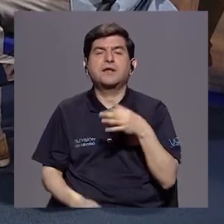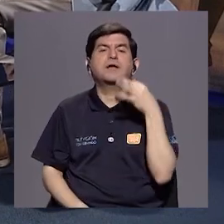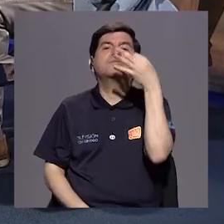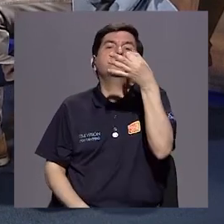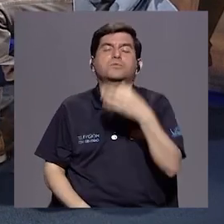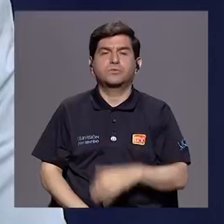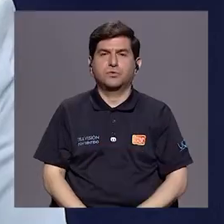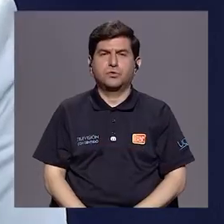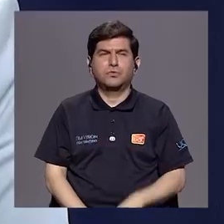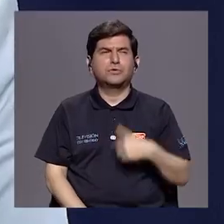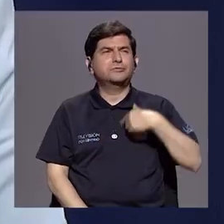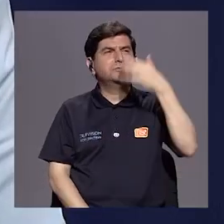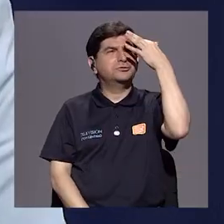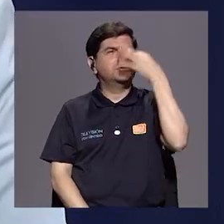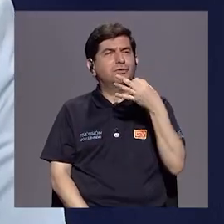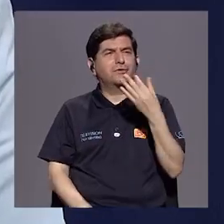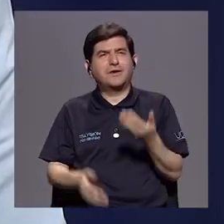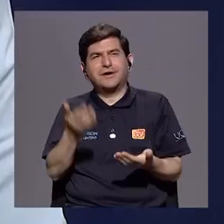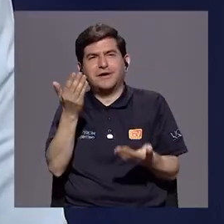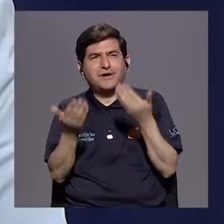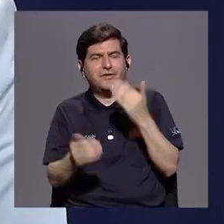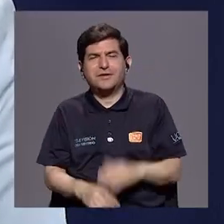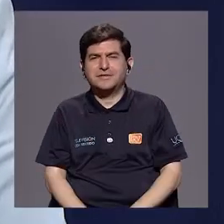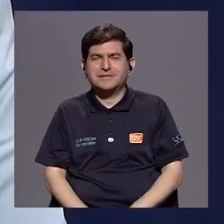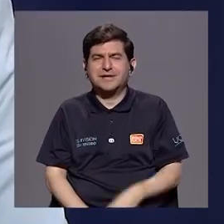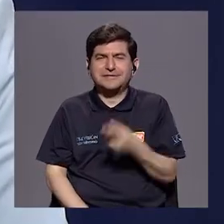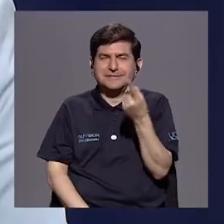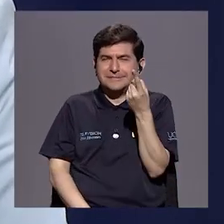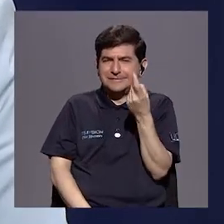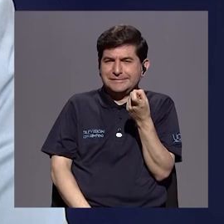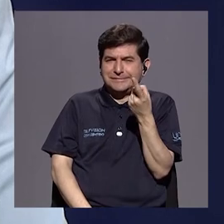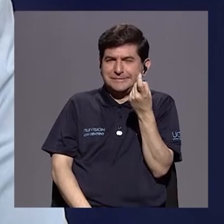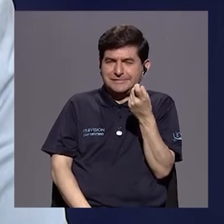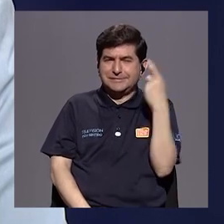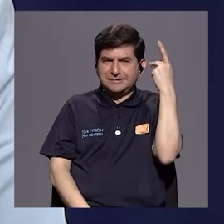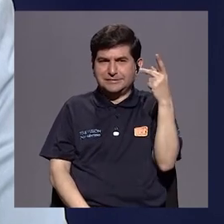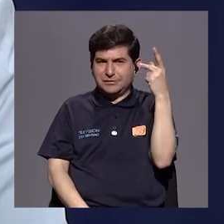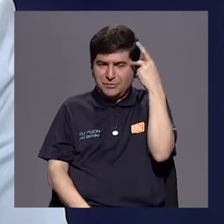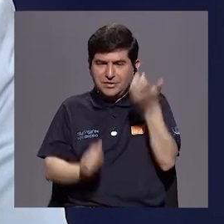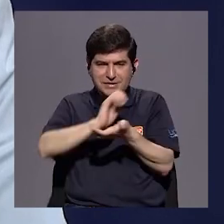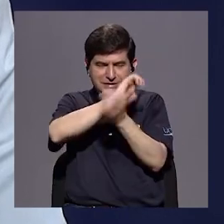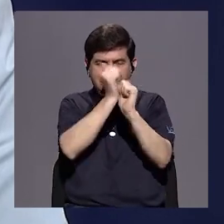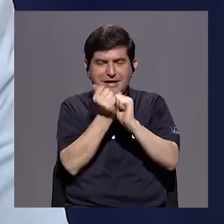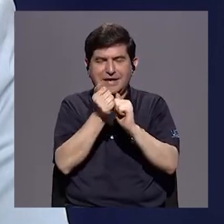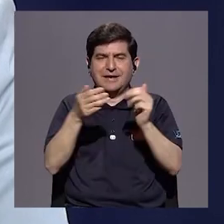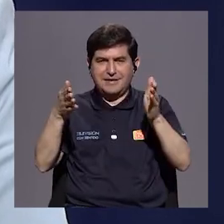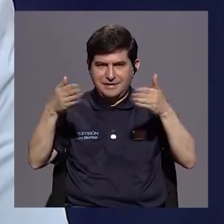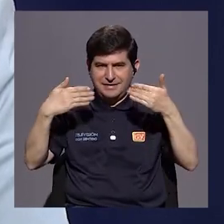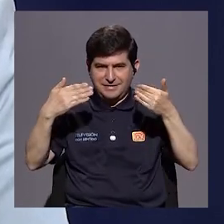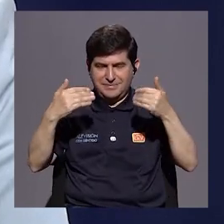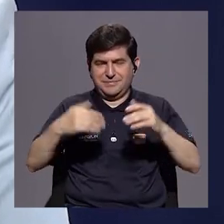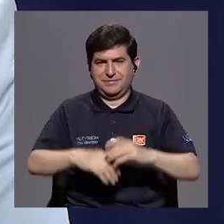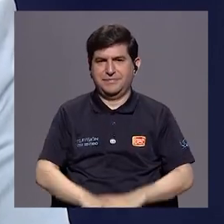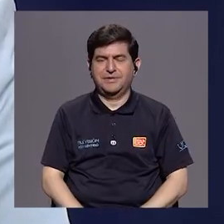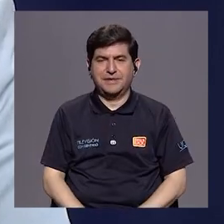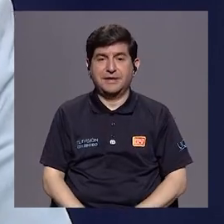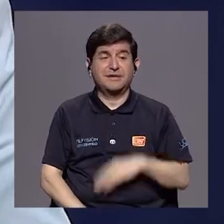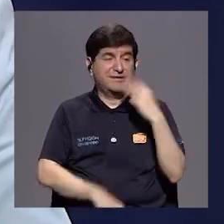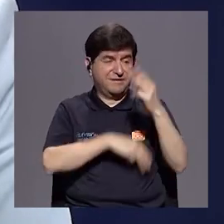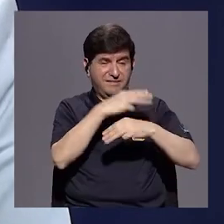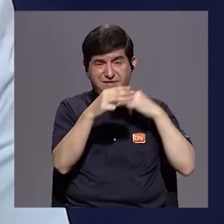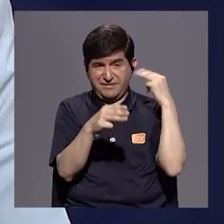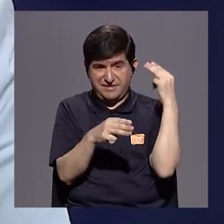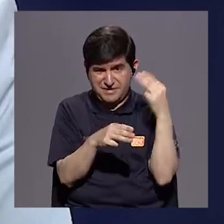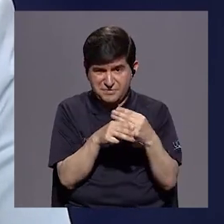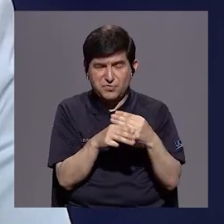el contexto futuro yo creo que se ha quedado un poco corta en la política de cambio climático porque